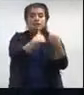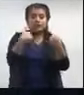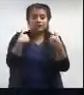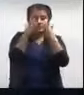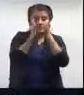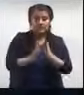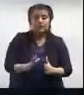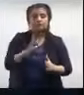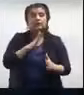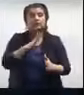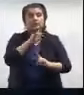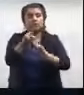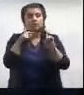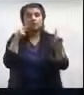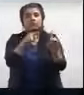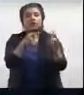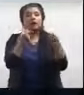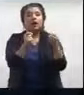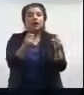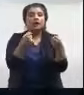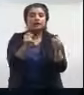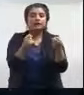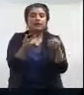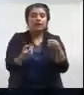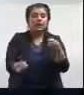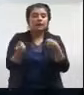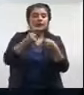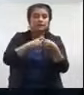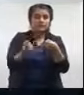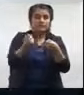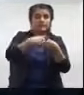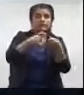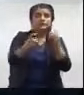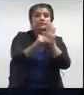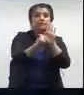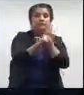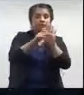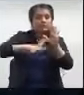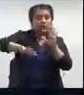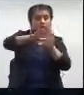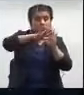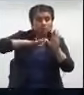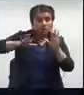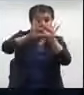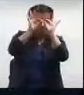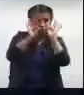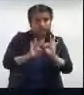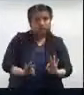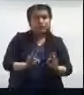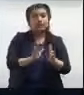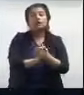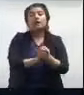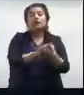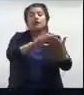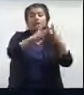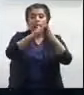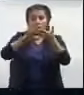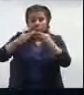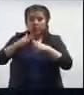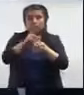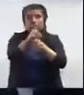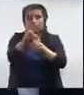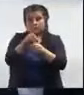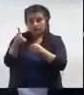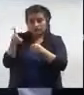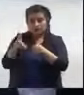teniendo como fin organizar y desarrollar la participación civil de todos los niveles, comunitarios, municipales y departamentales.